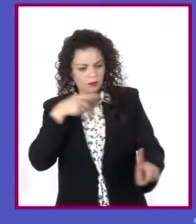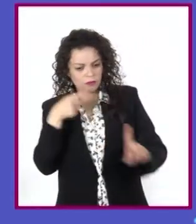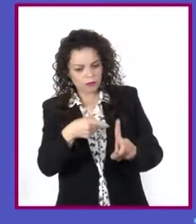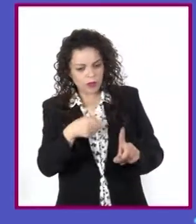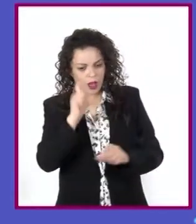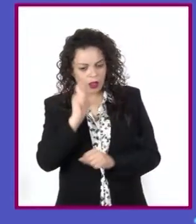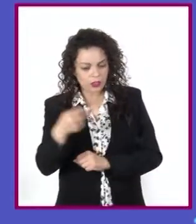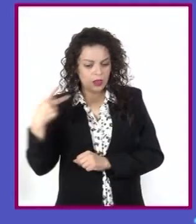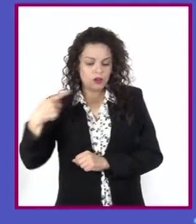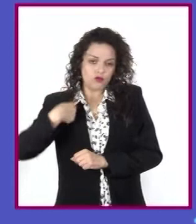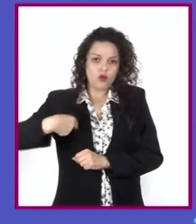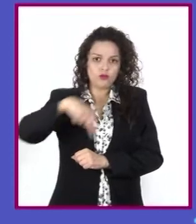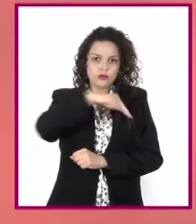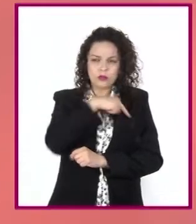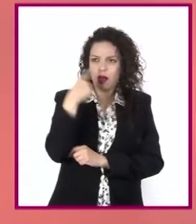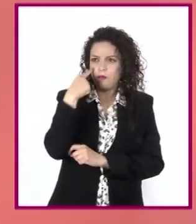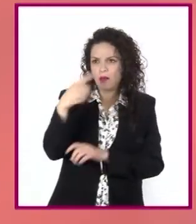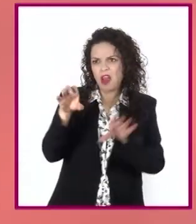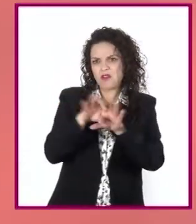nuestra percepción del color.